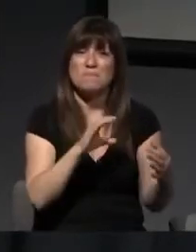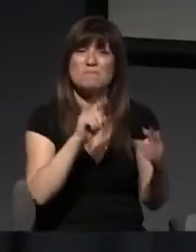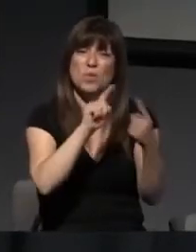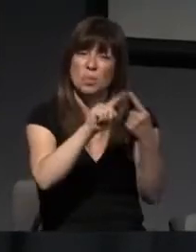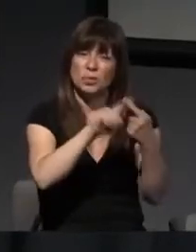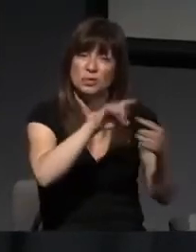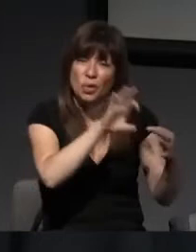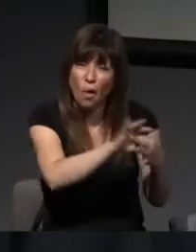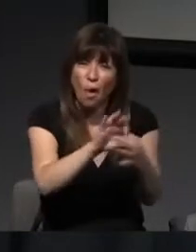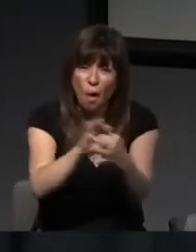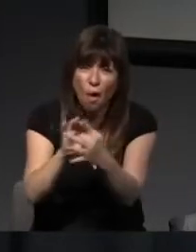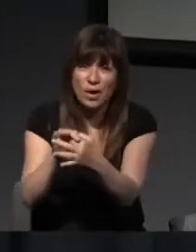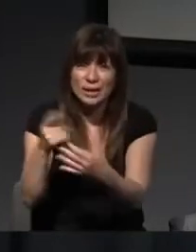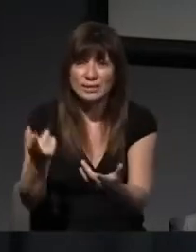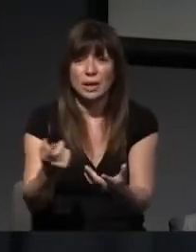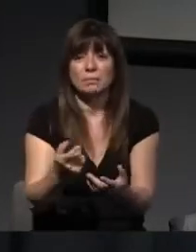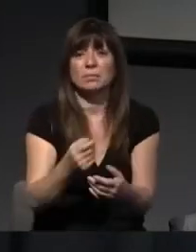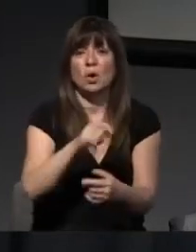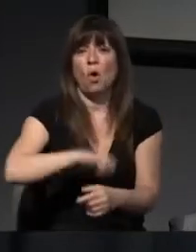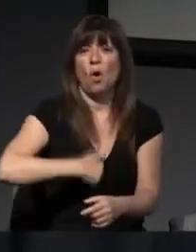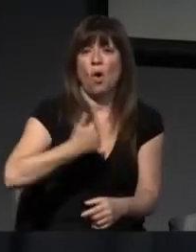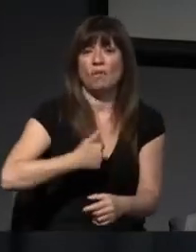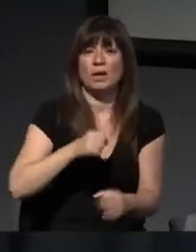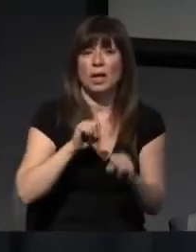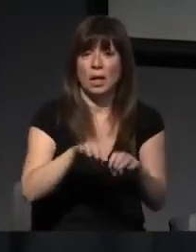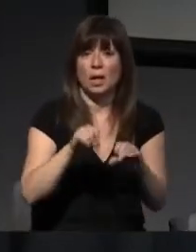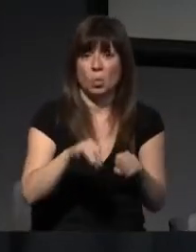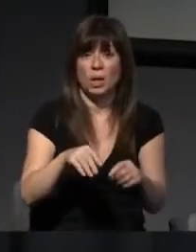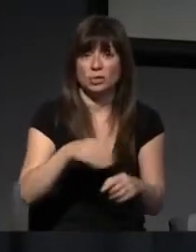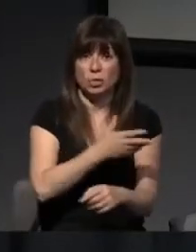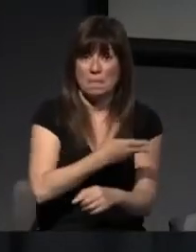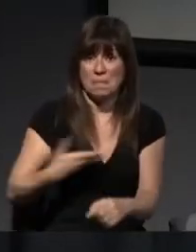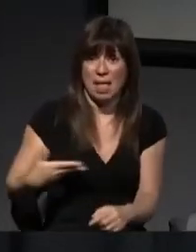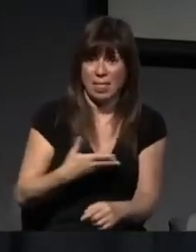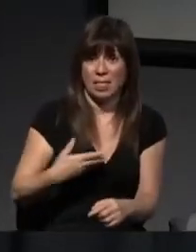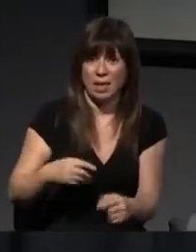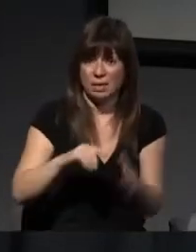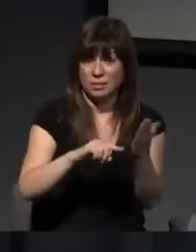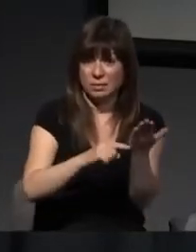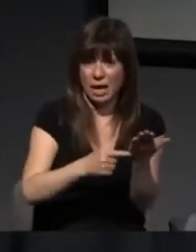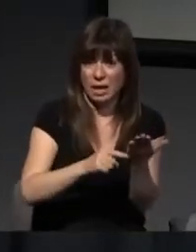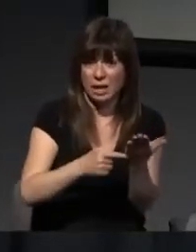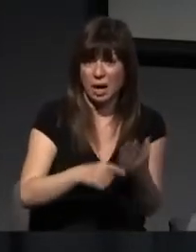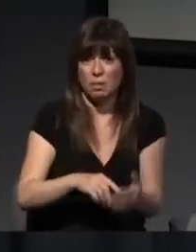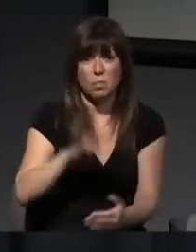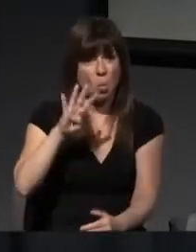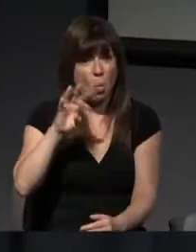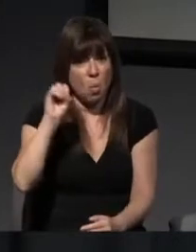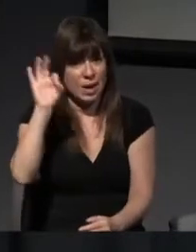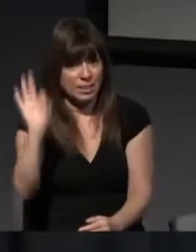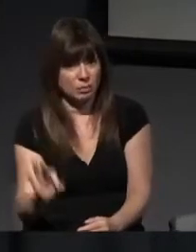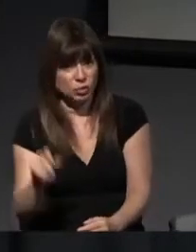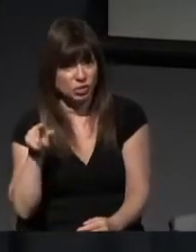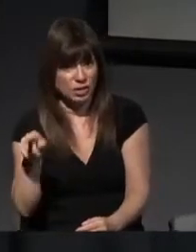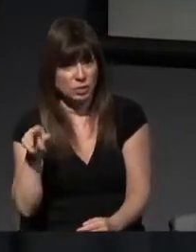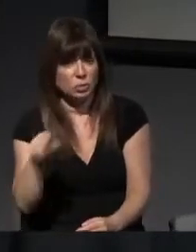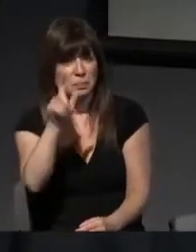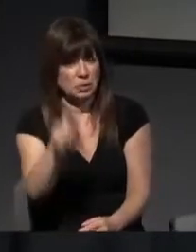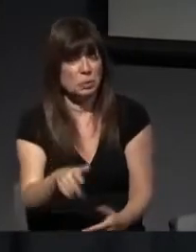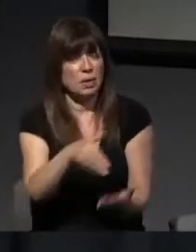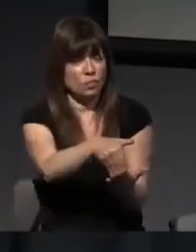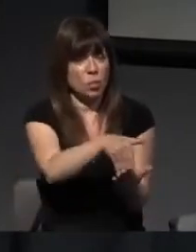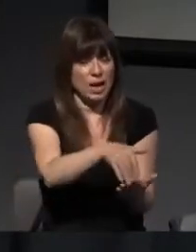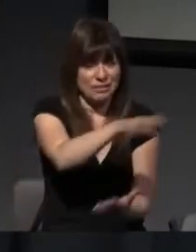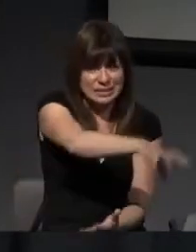jóvenes que están en la educación media técnica, que es más del 40% de la matrícula, y mucha de ella en sectores muy vulnerables,